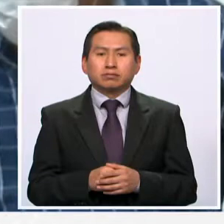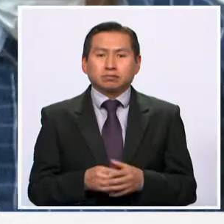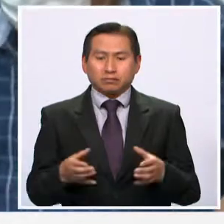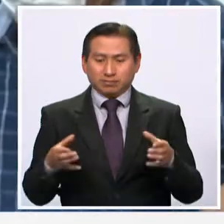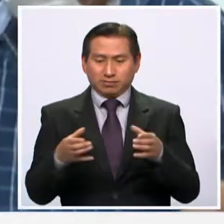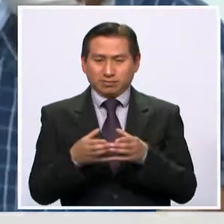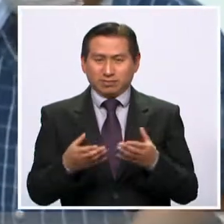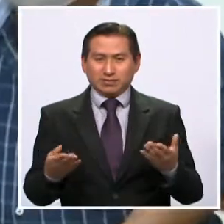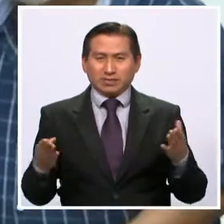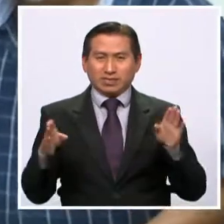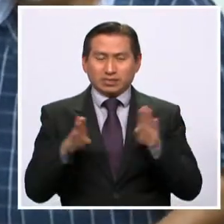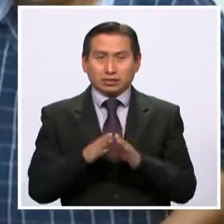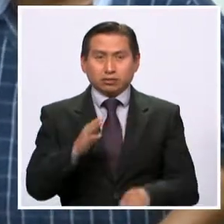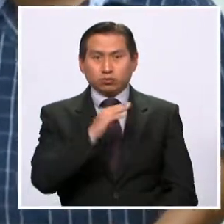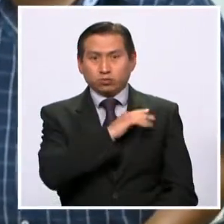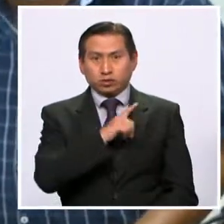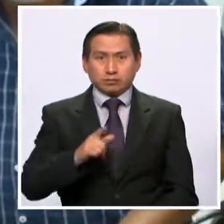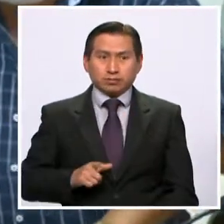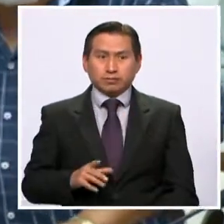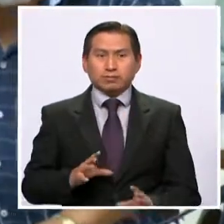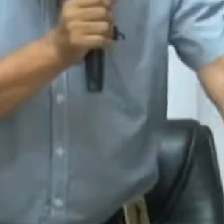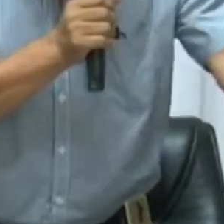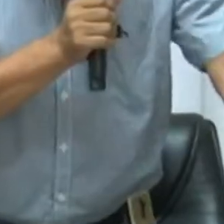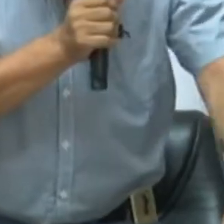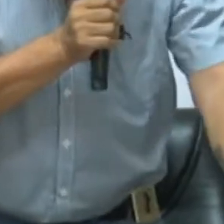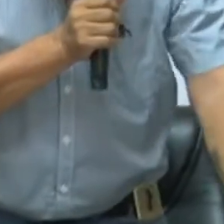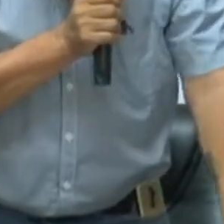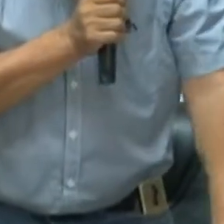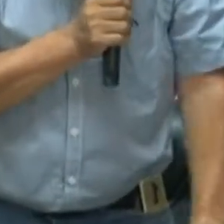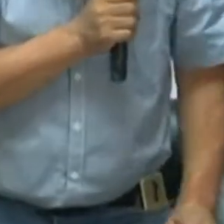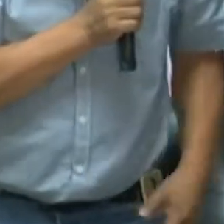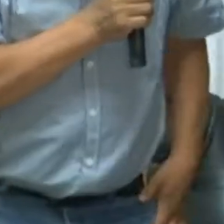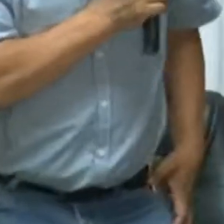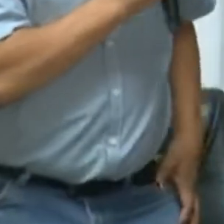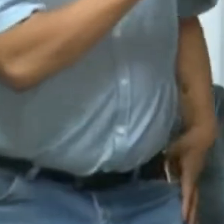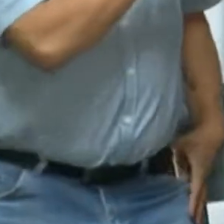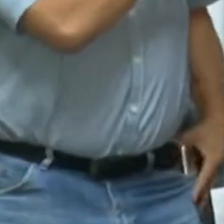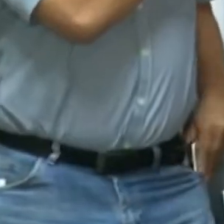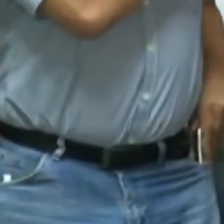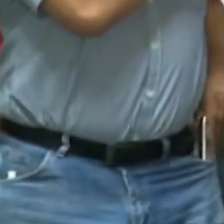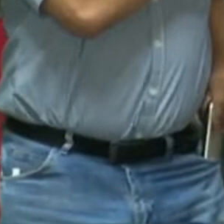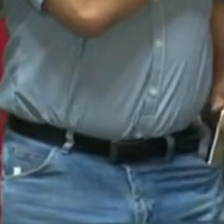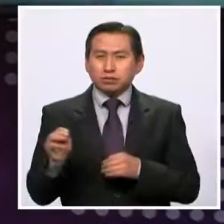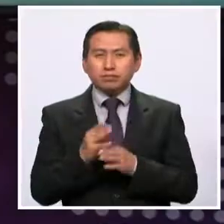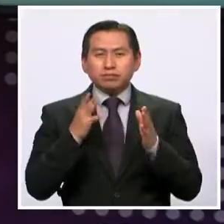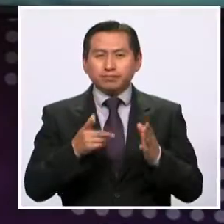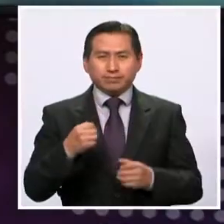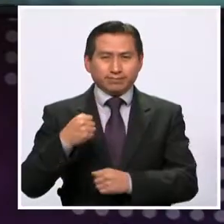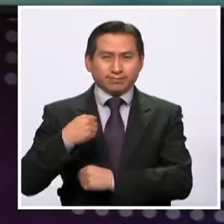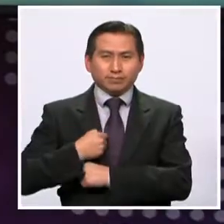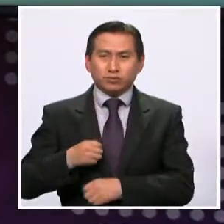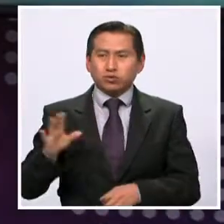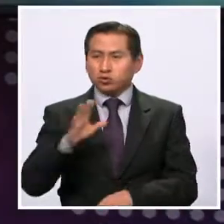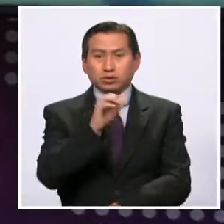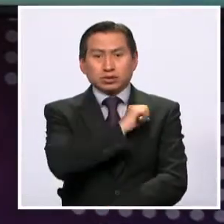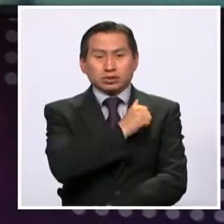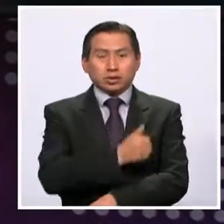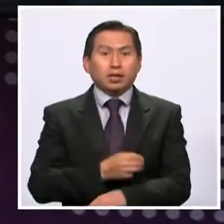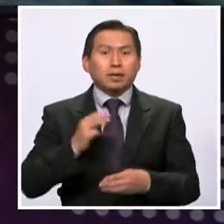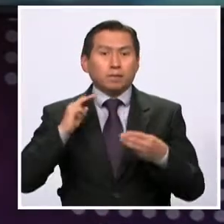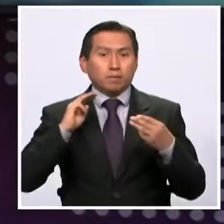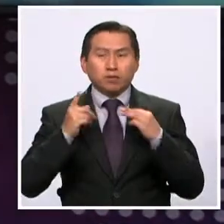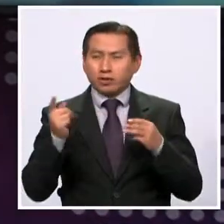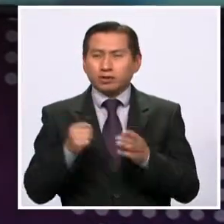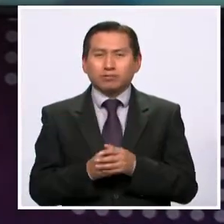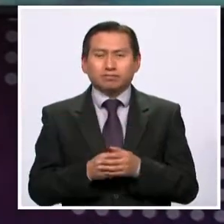encapsulamiento municipal del municipio de... Esas fueron las declaraciones del ministro de Defensa y autoridades de Montero